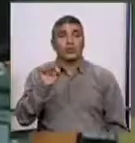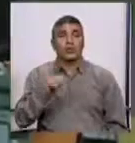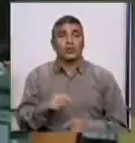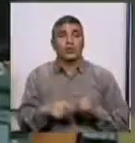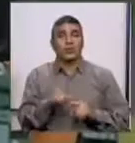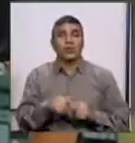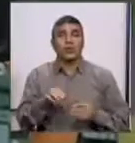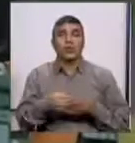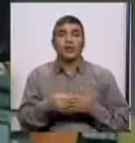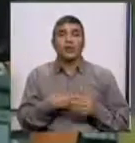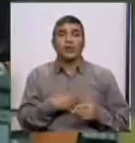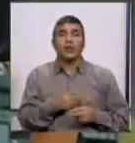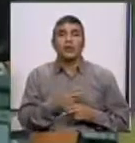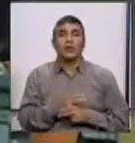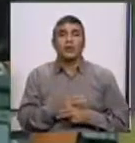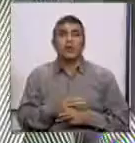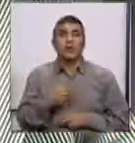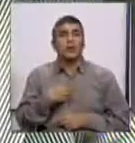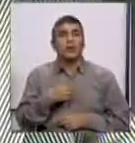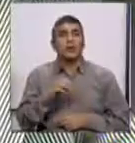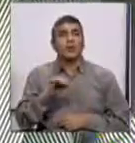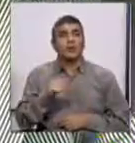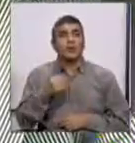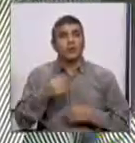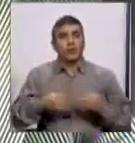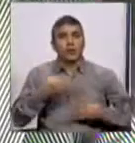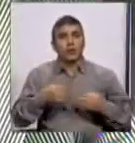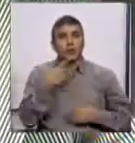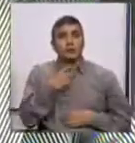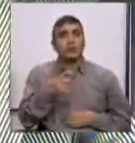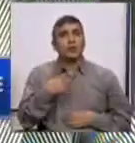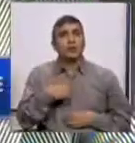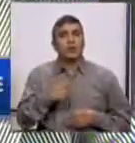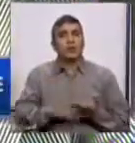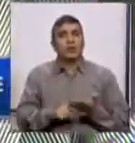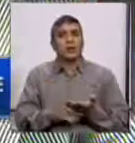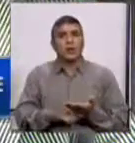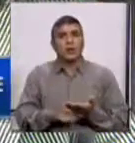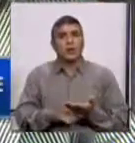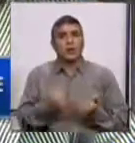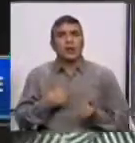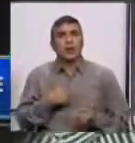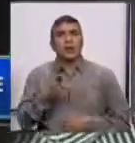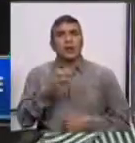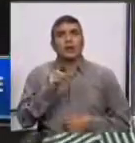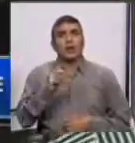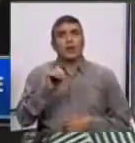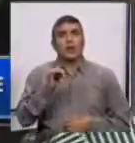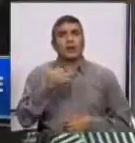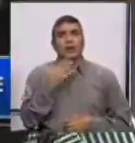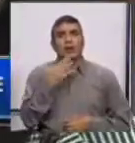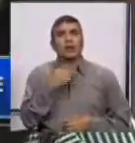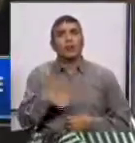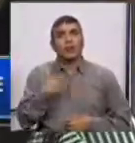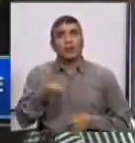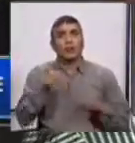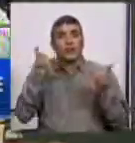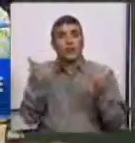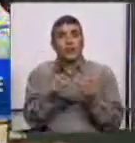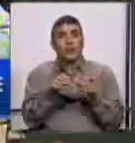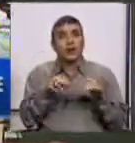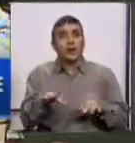El Pleno del Consejo de la Judicatura designó en sesión ordinaria a Tania Moreno como la próxima fiscal